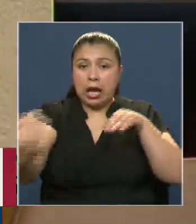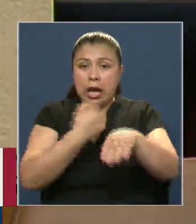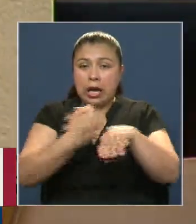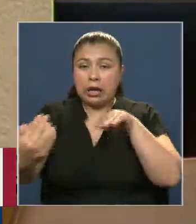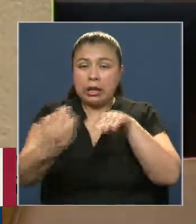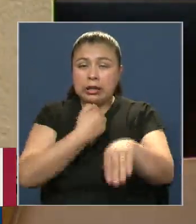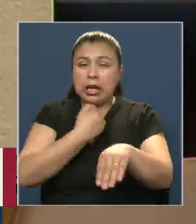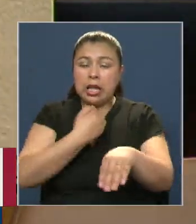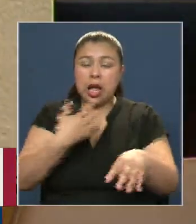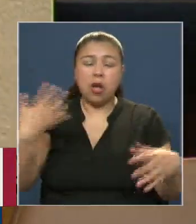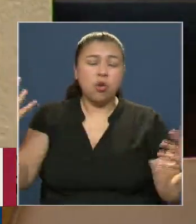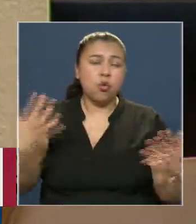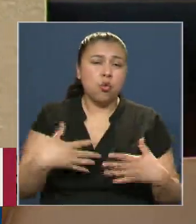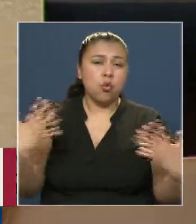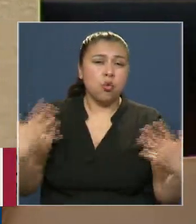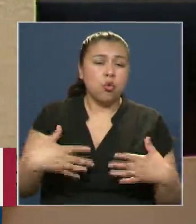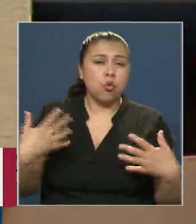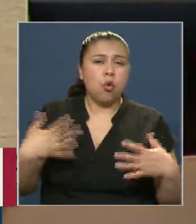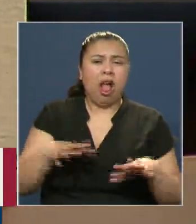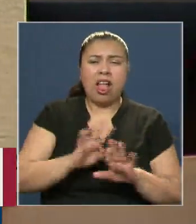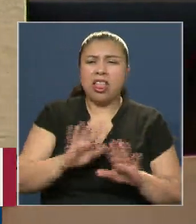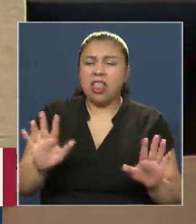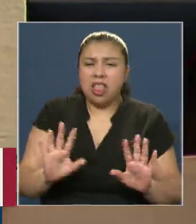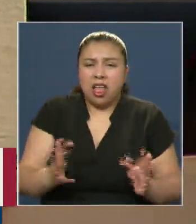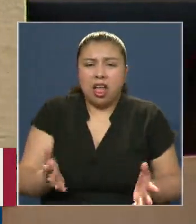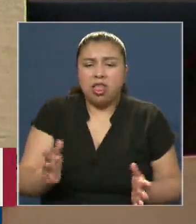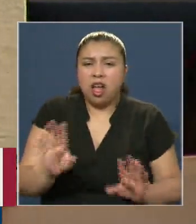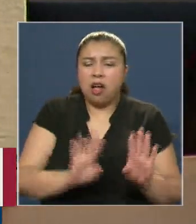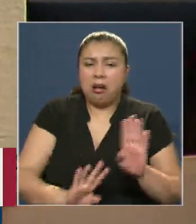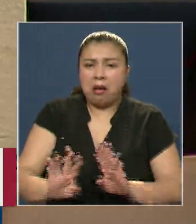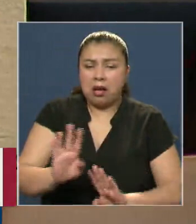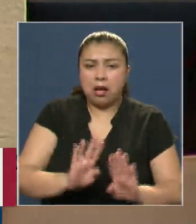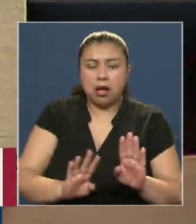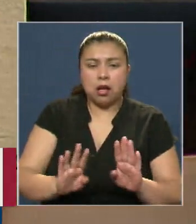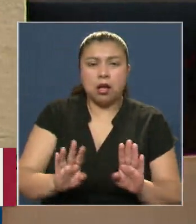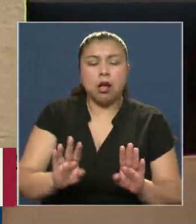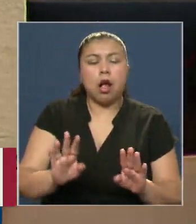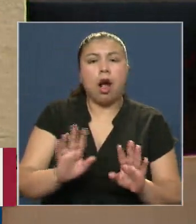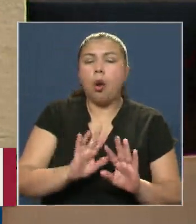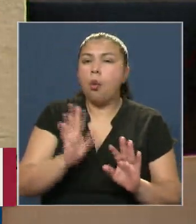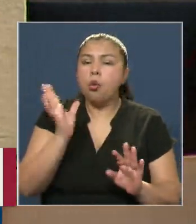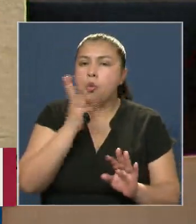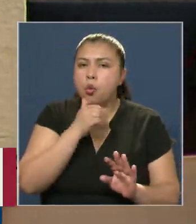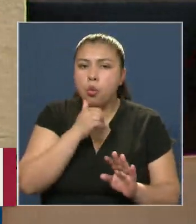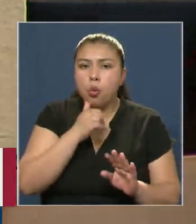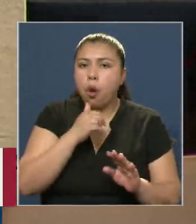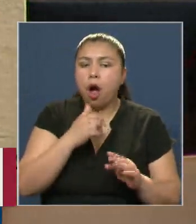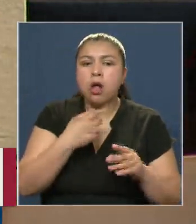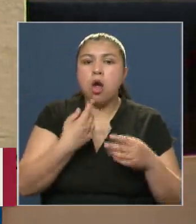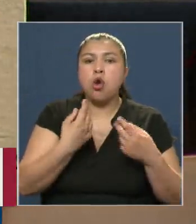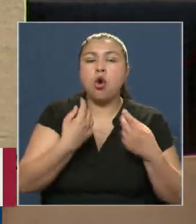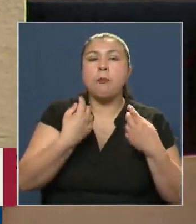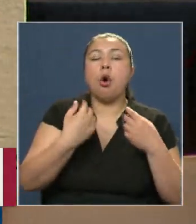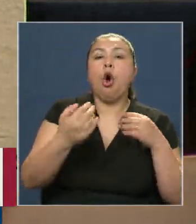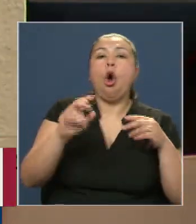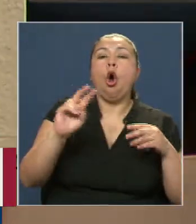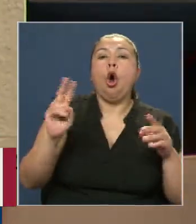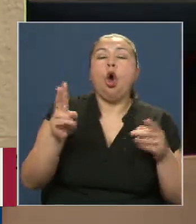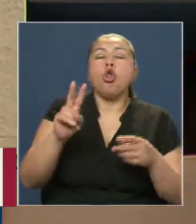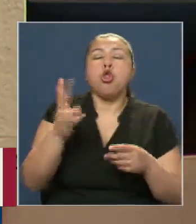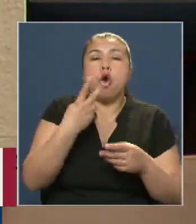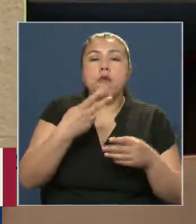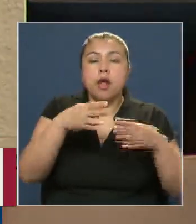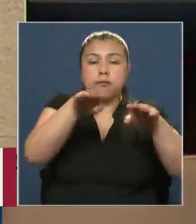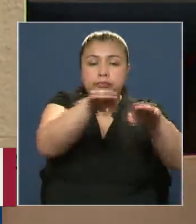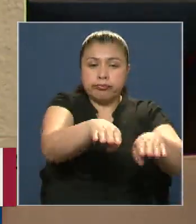criminal, sin ningún estándar. Aún no se tiene una doble vía y, con la eterna